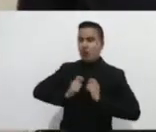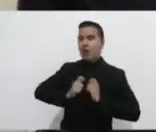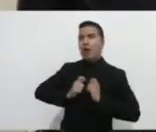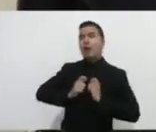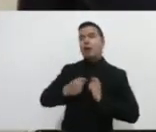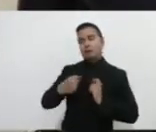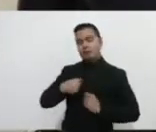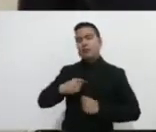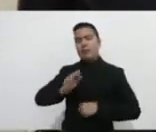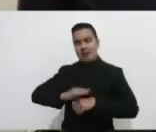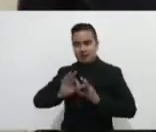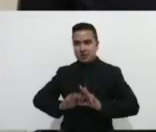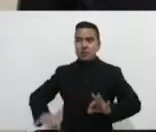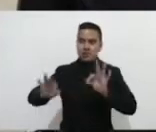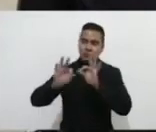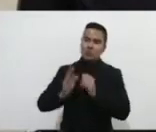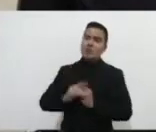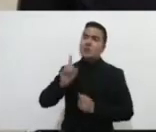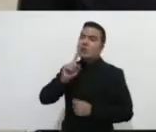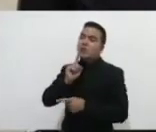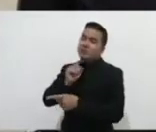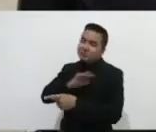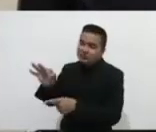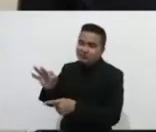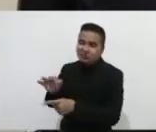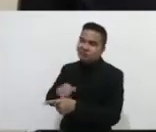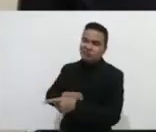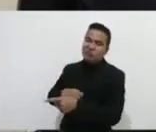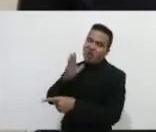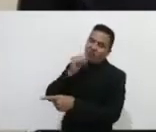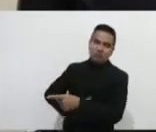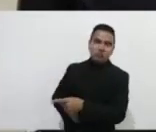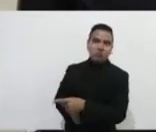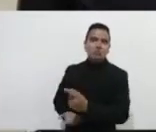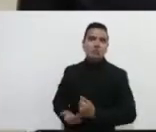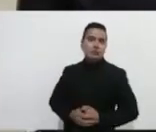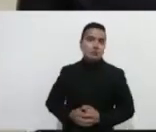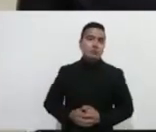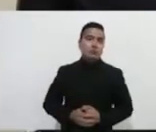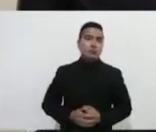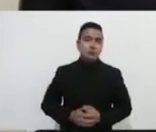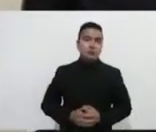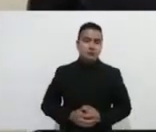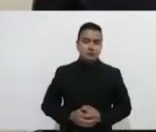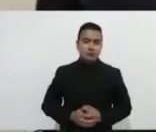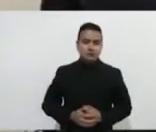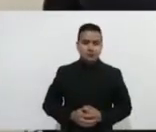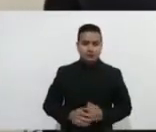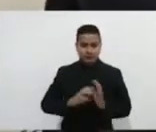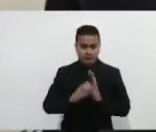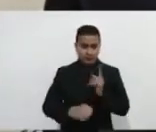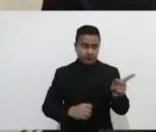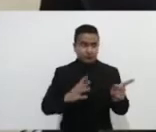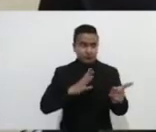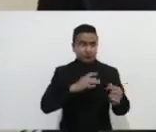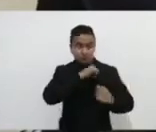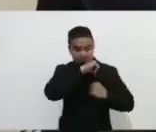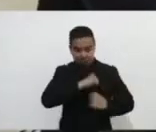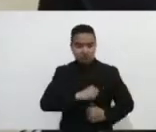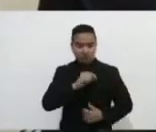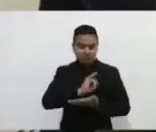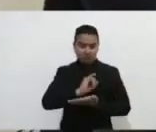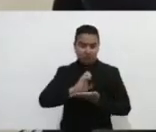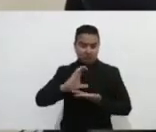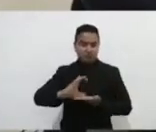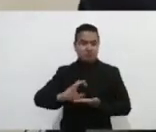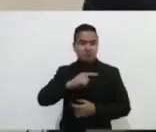pues relevancia que lo que hace una mujer, ¿no? Y por ejemplo, Gaby, bueno, pues tú eres integrante del Consejo General